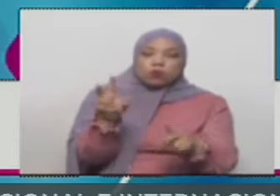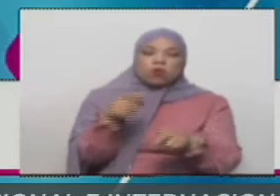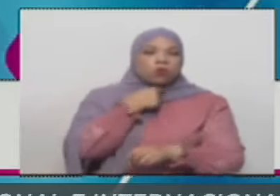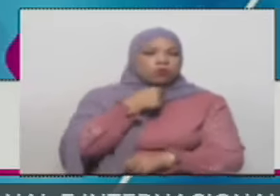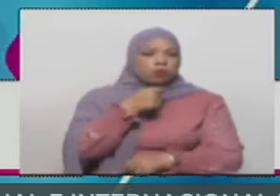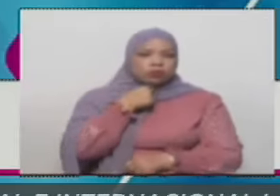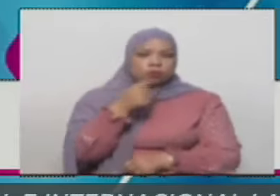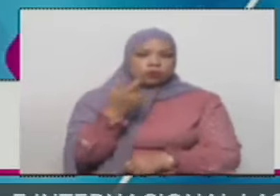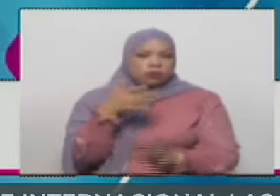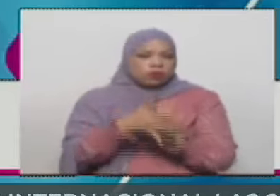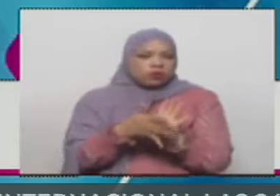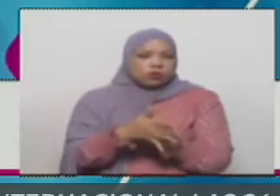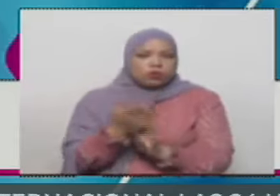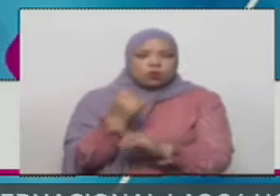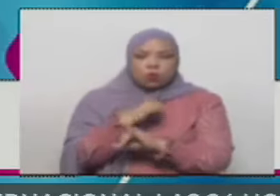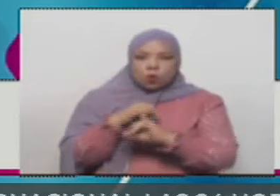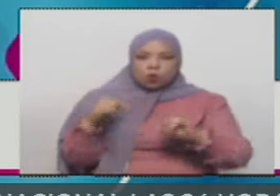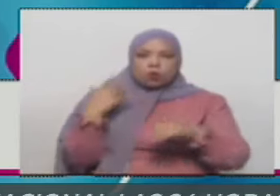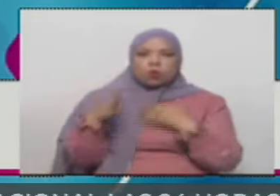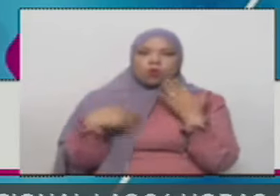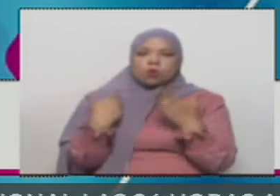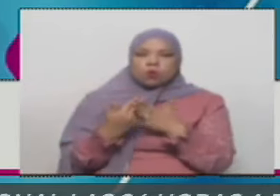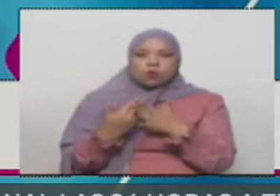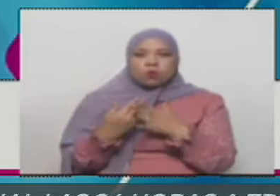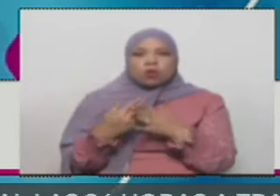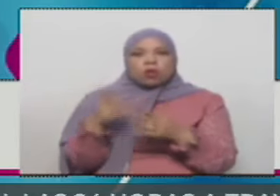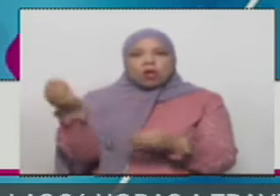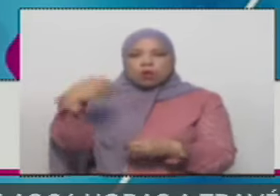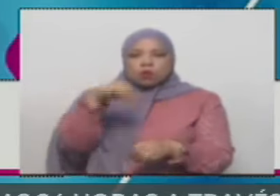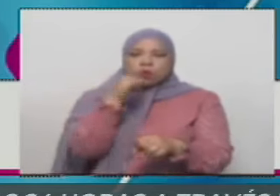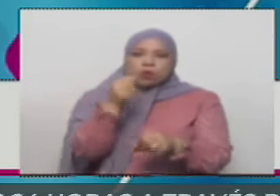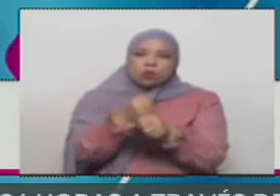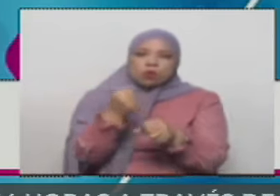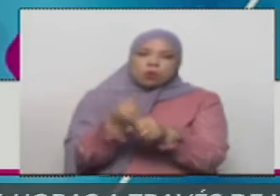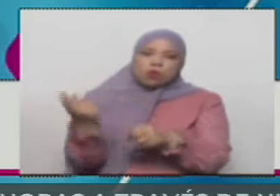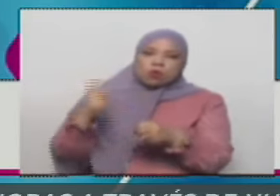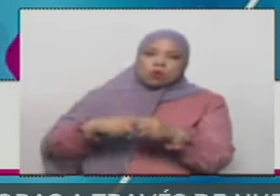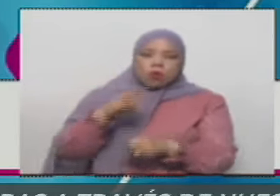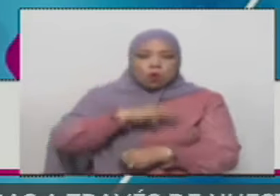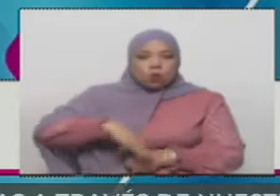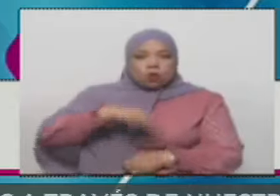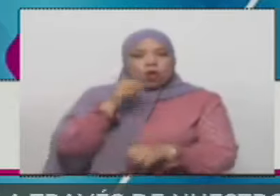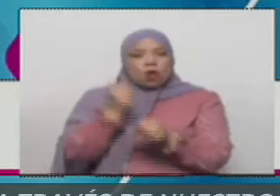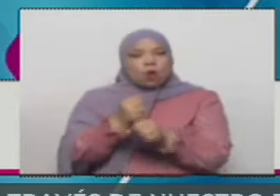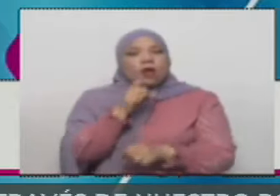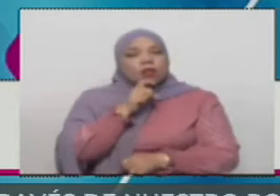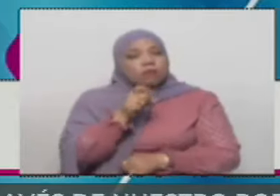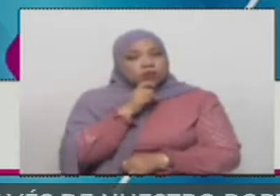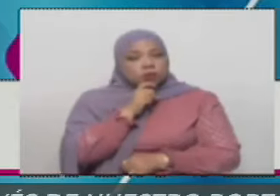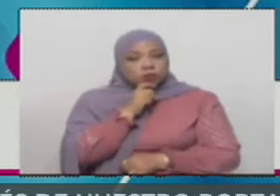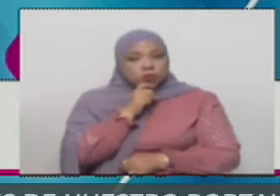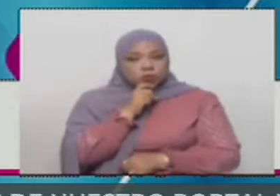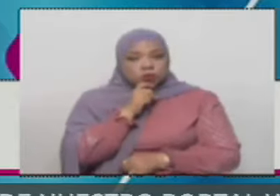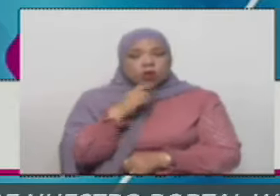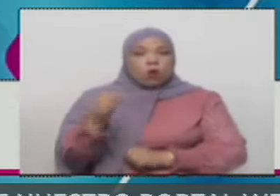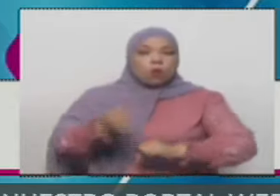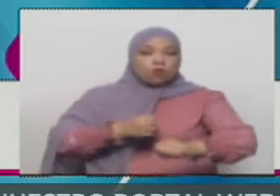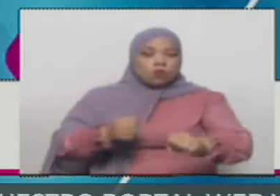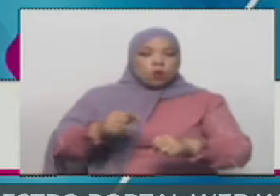el concepto, pero al final fue la suma, en medio de grandes contradicciones de los